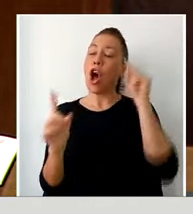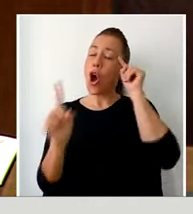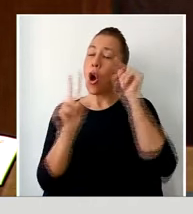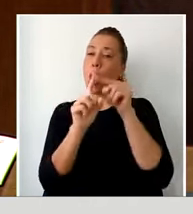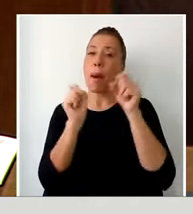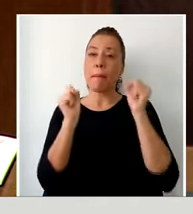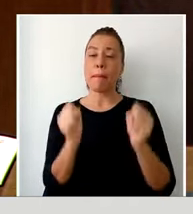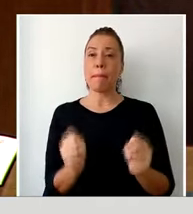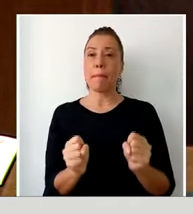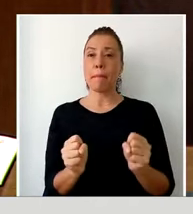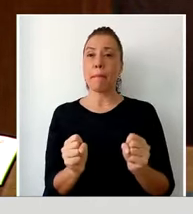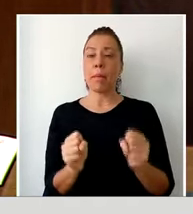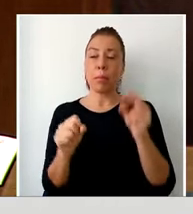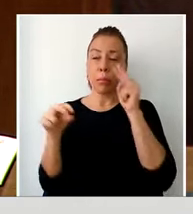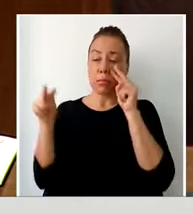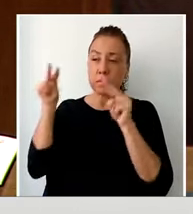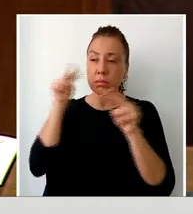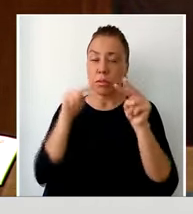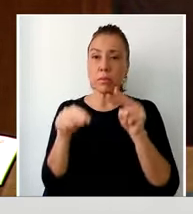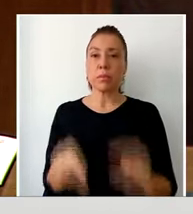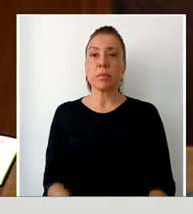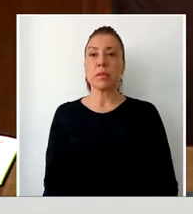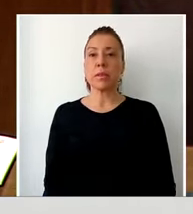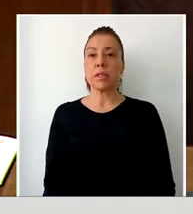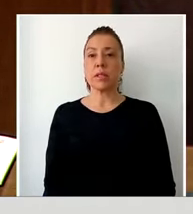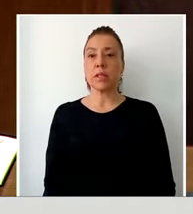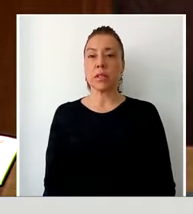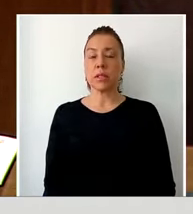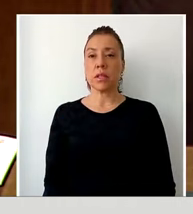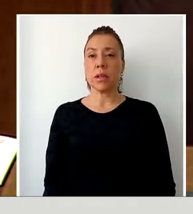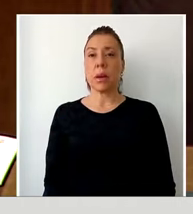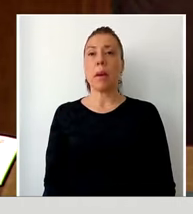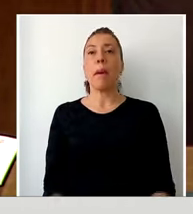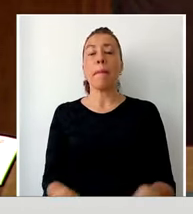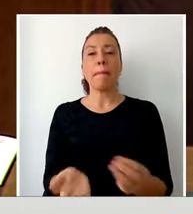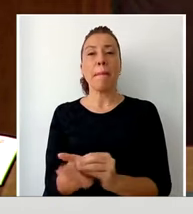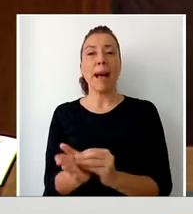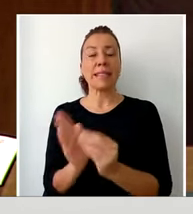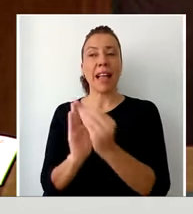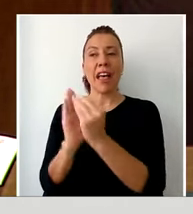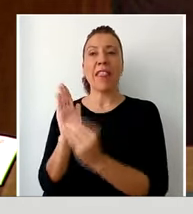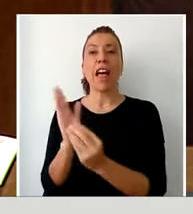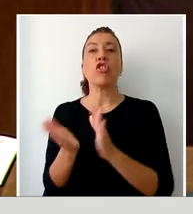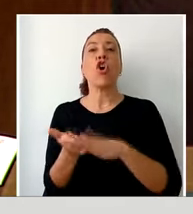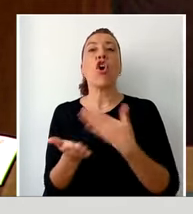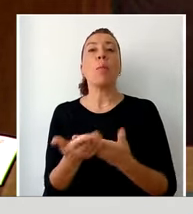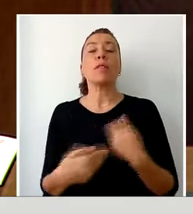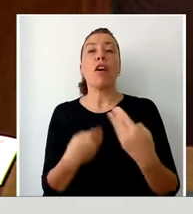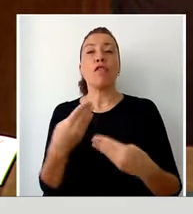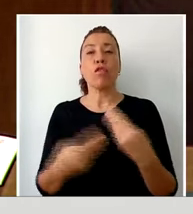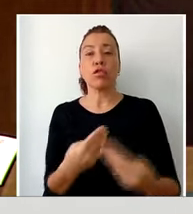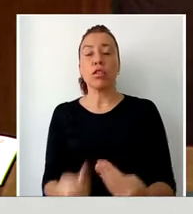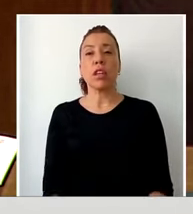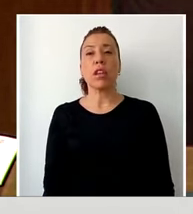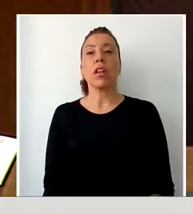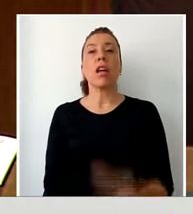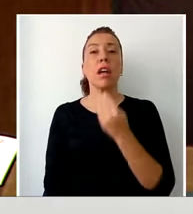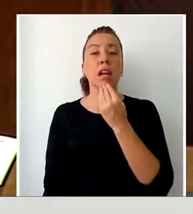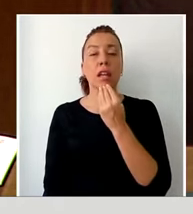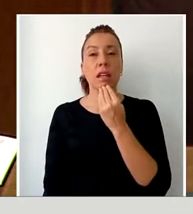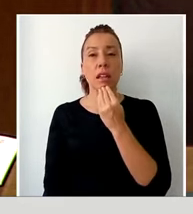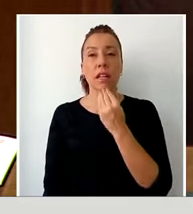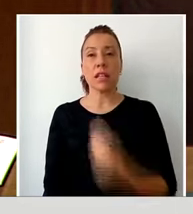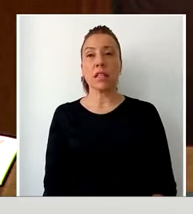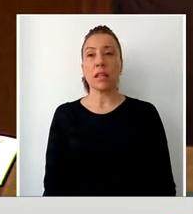observaciones y poder tener mayores datos de su operación también veremos en el